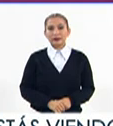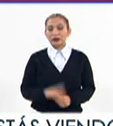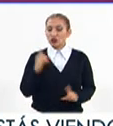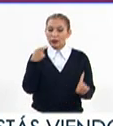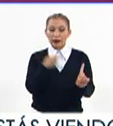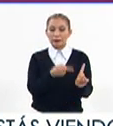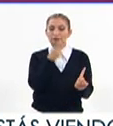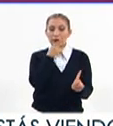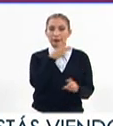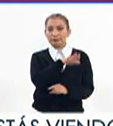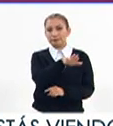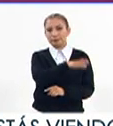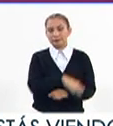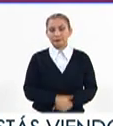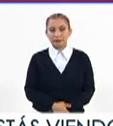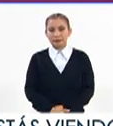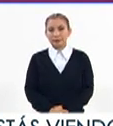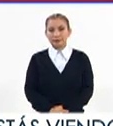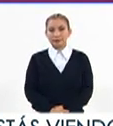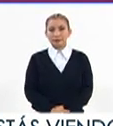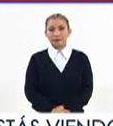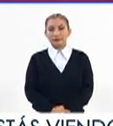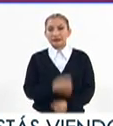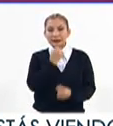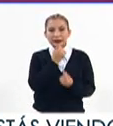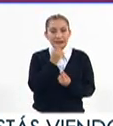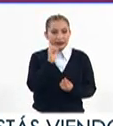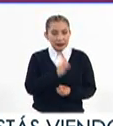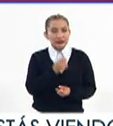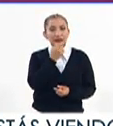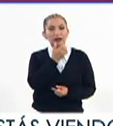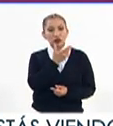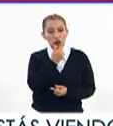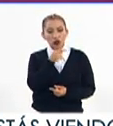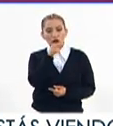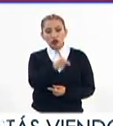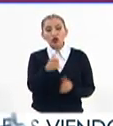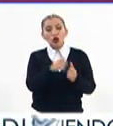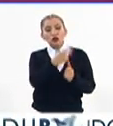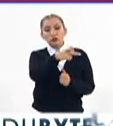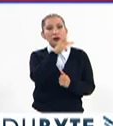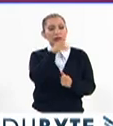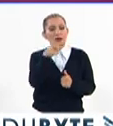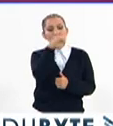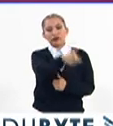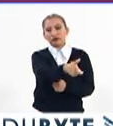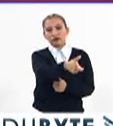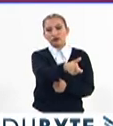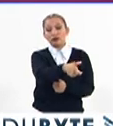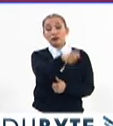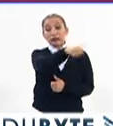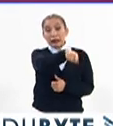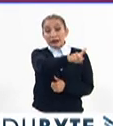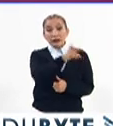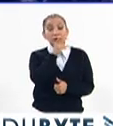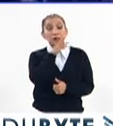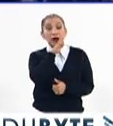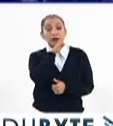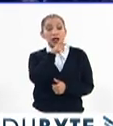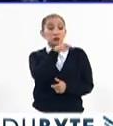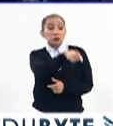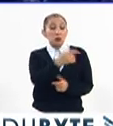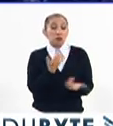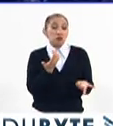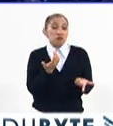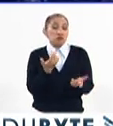sino directo a las niñas, a los niños a través de sus padres, y que ellos, con